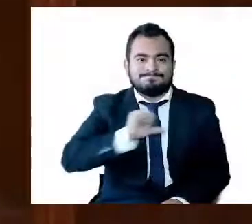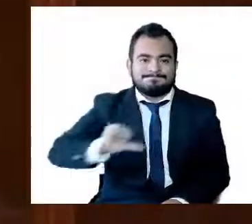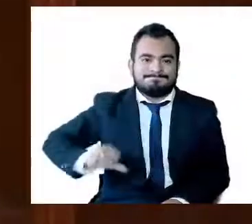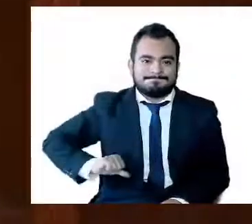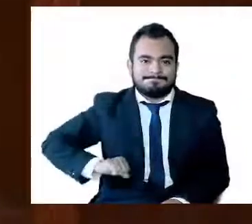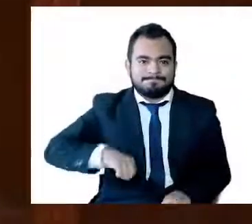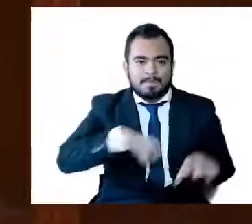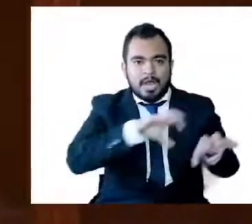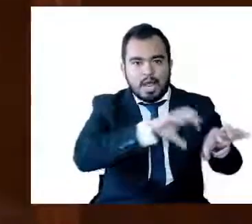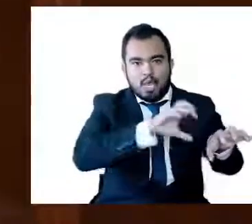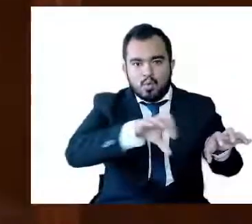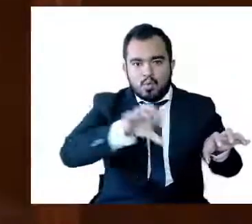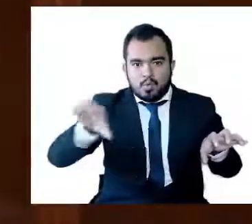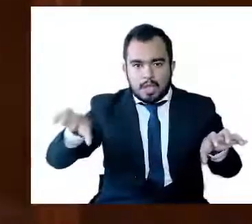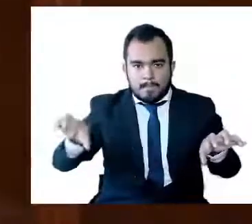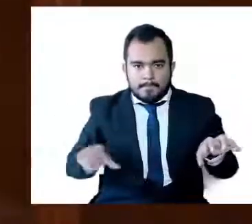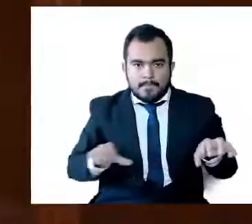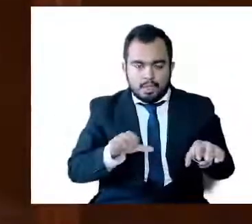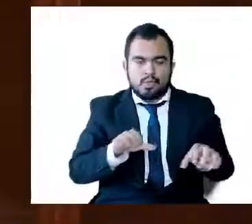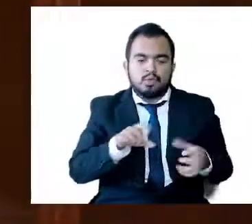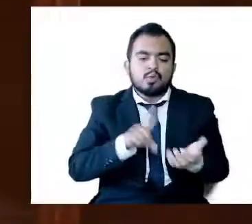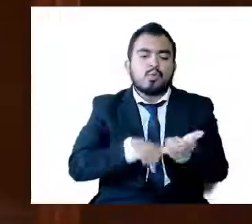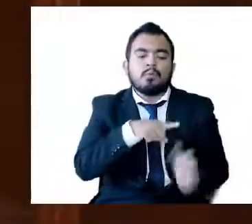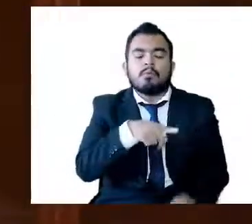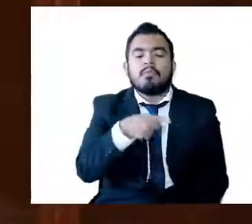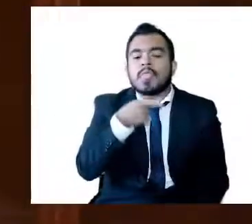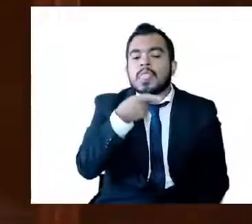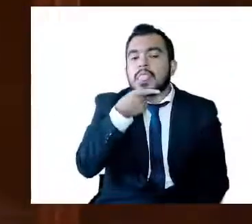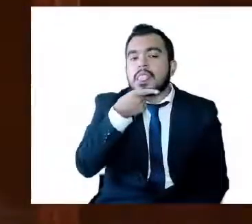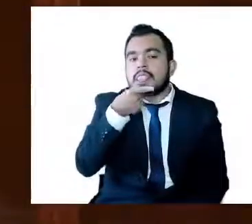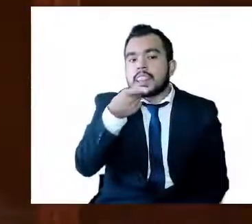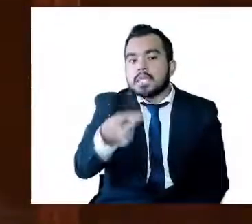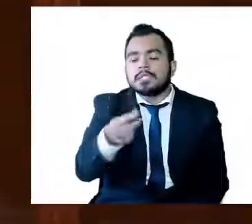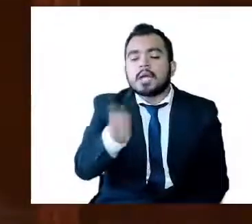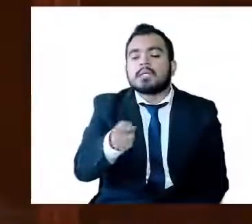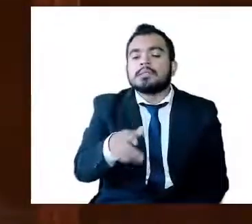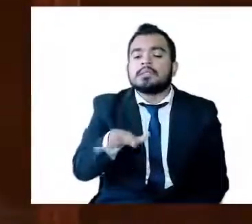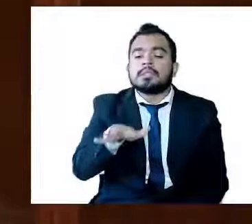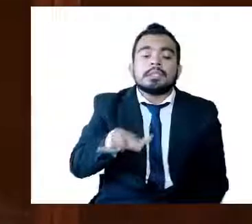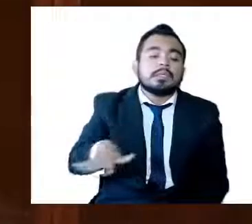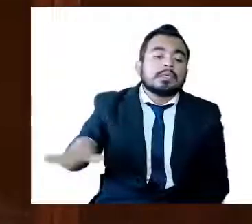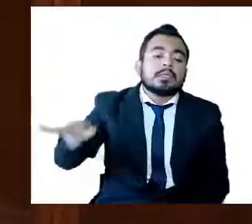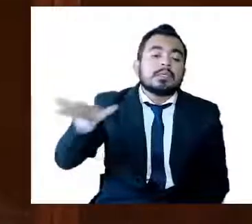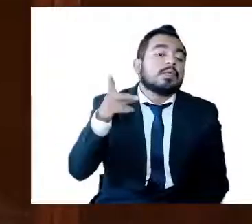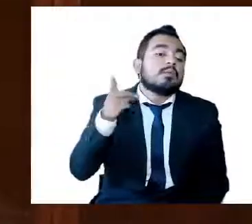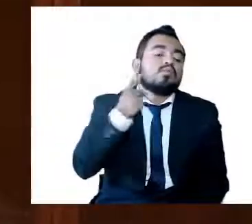pues llegan a decir que los diputados pues no destinamos recursos, ¿no?